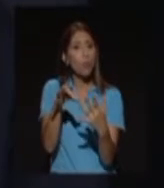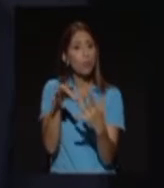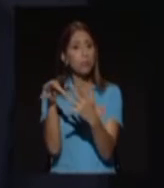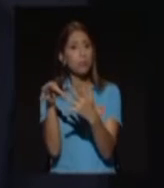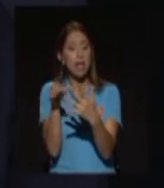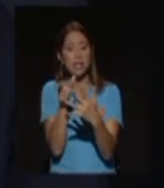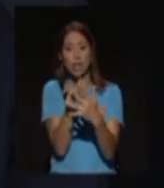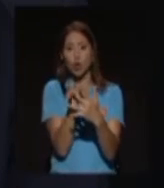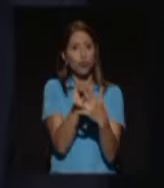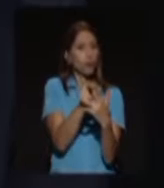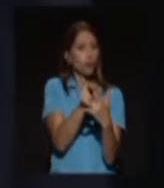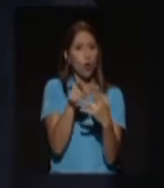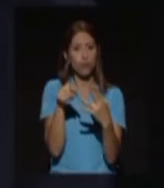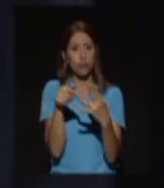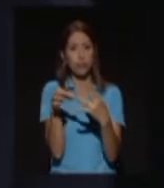dos corrientes, digámoslo así,